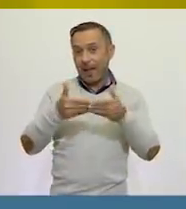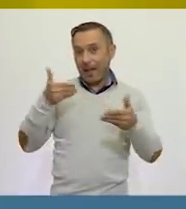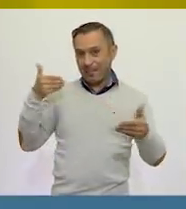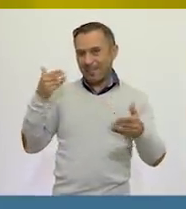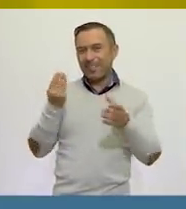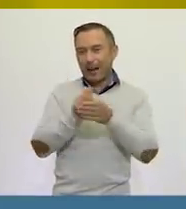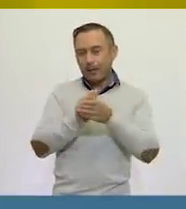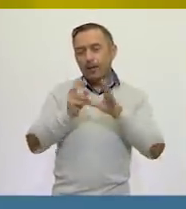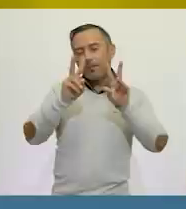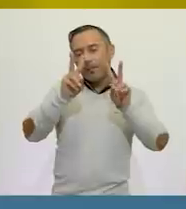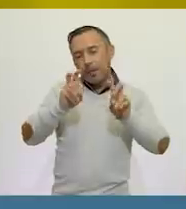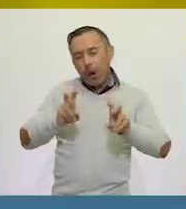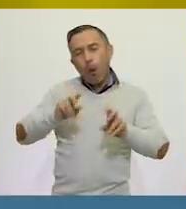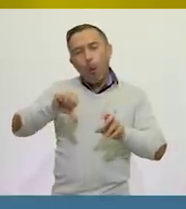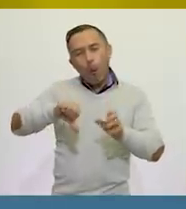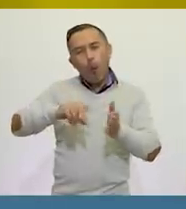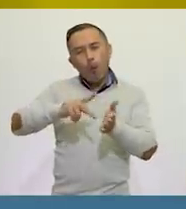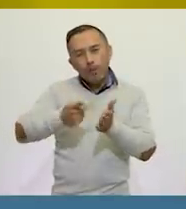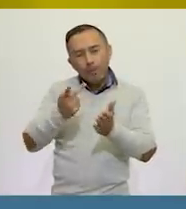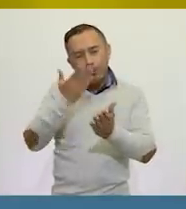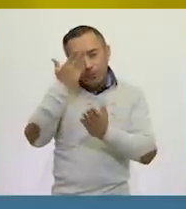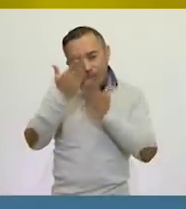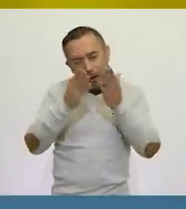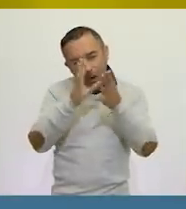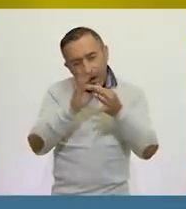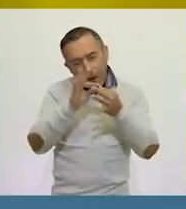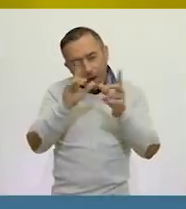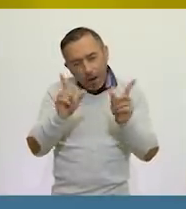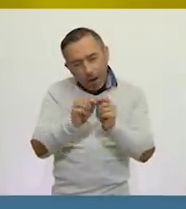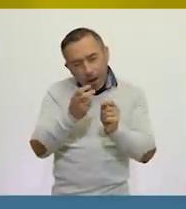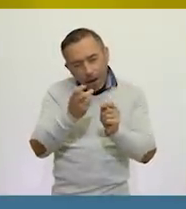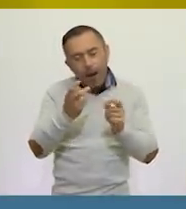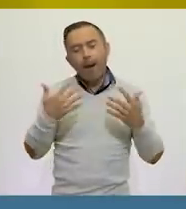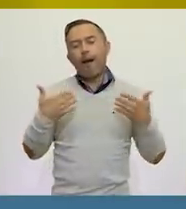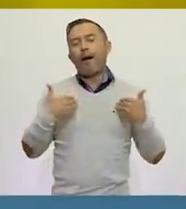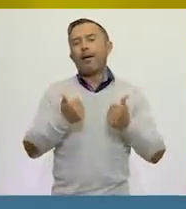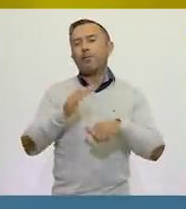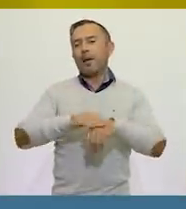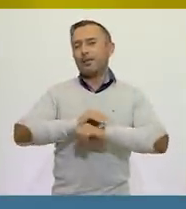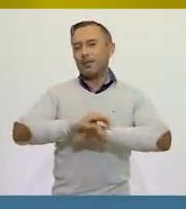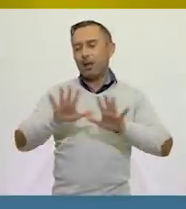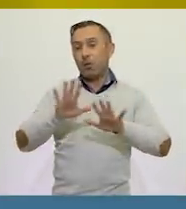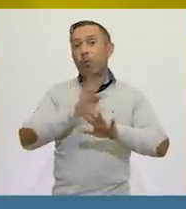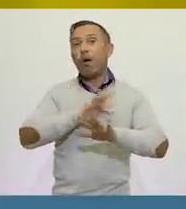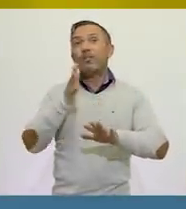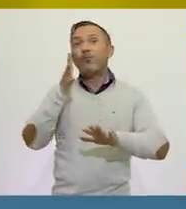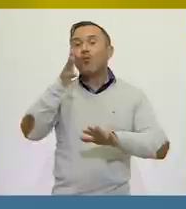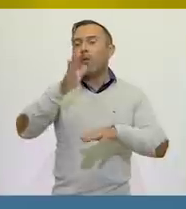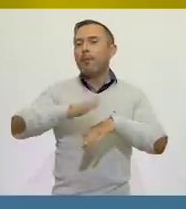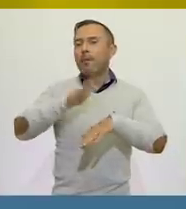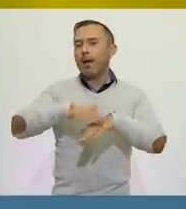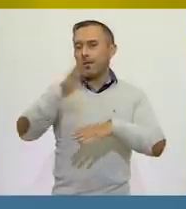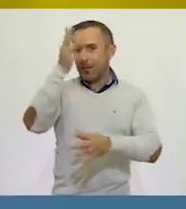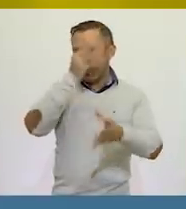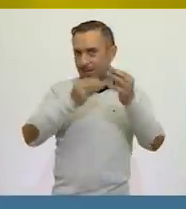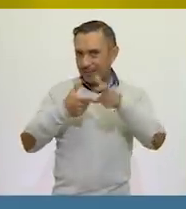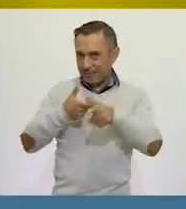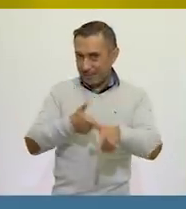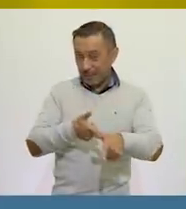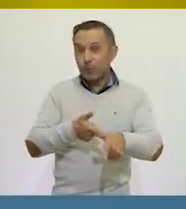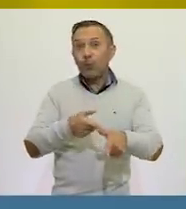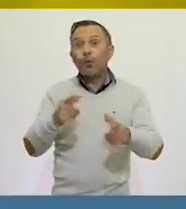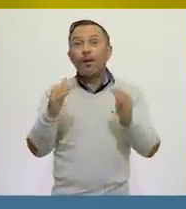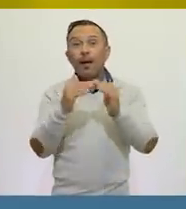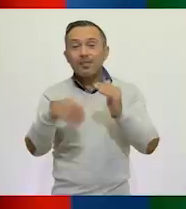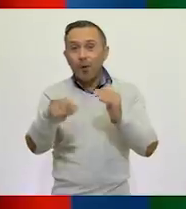clases anteriores nos permite comprender mejor y poder avanzar hacia nuevos aprendizajes. Un gusto estar con ustedes en casa